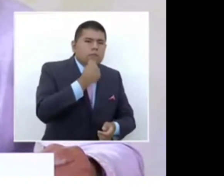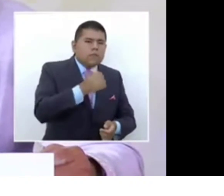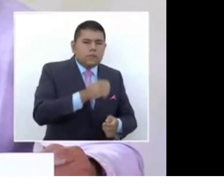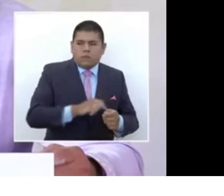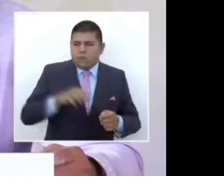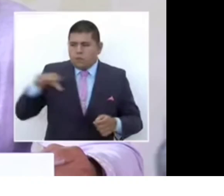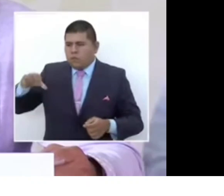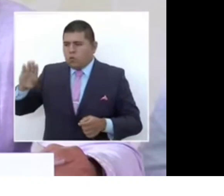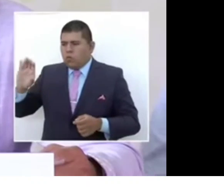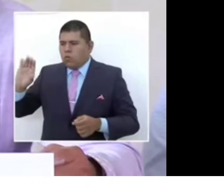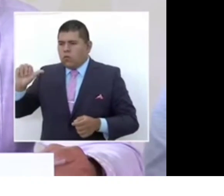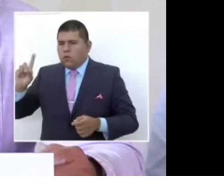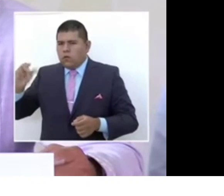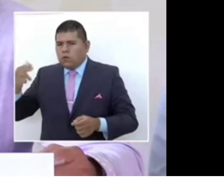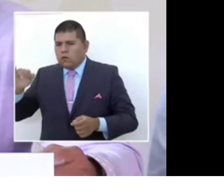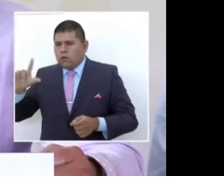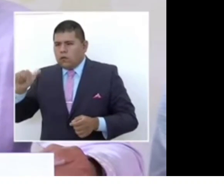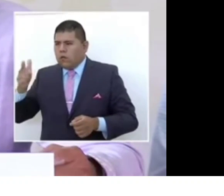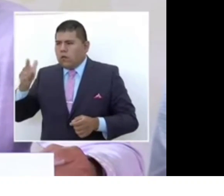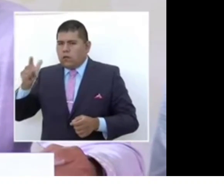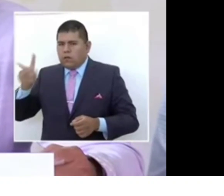de Chila, a Las Varas.